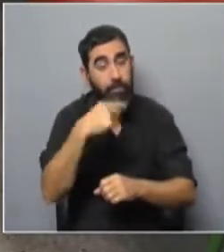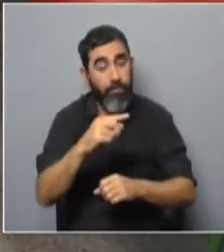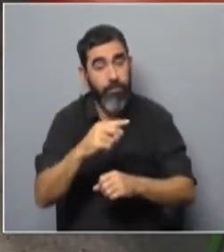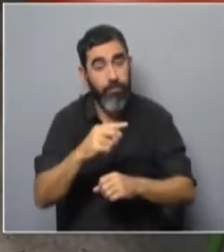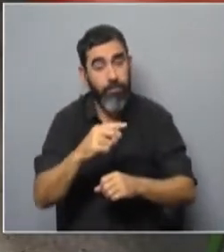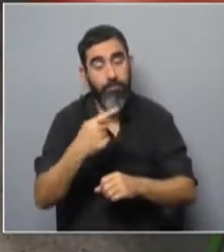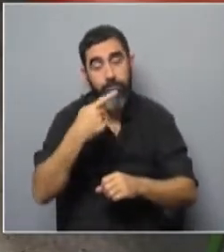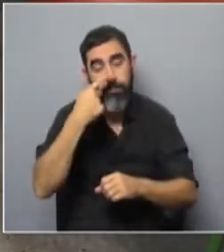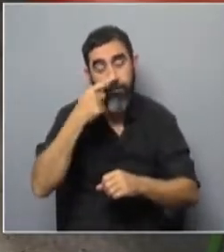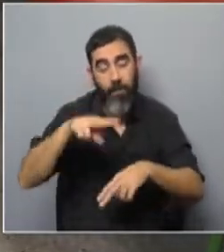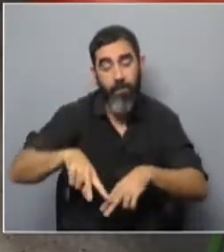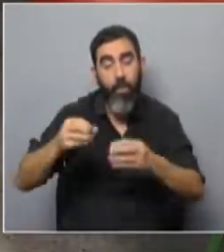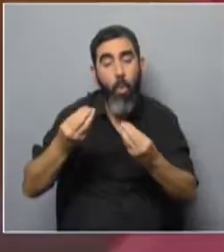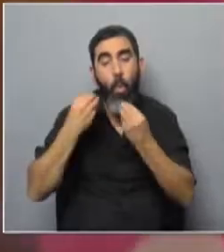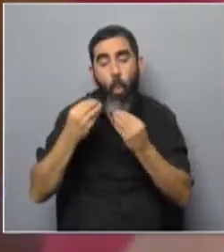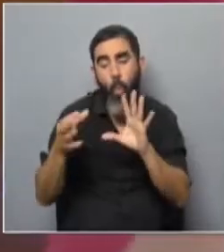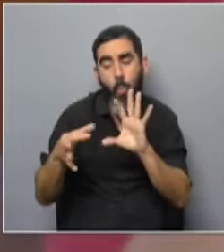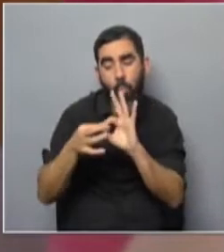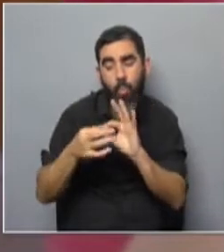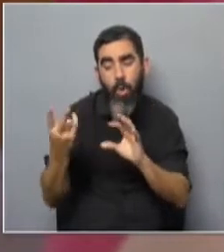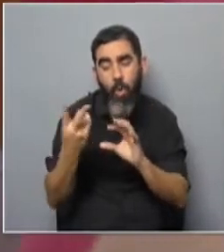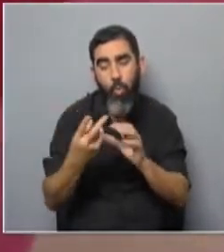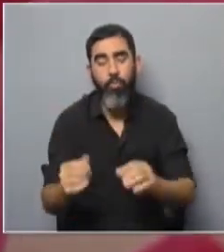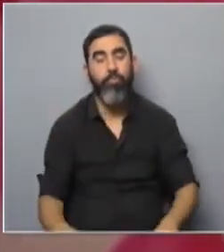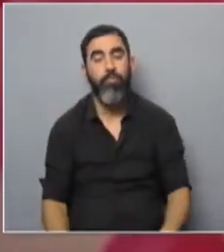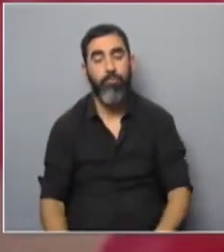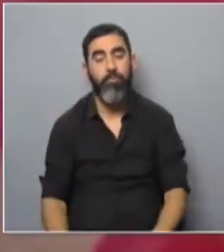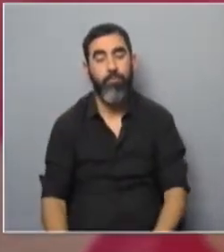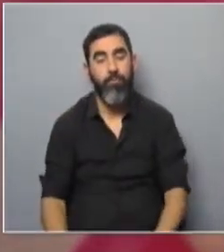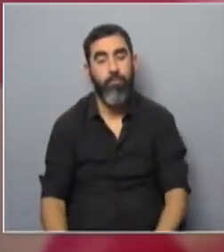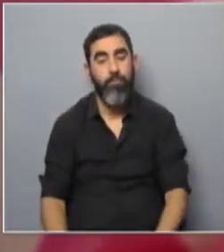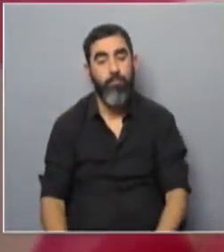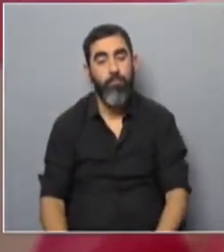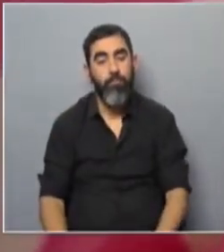nos interesa es estudiar cómo se relacionan esas habilidades entre sí.